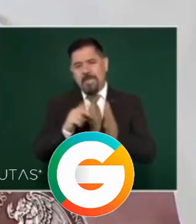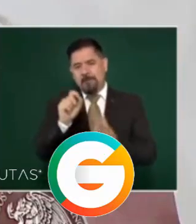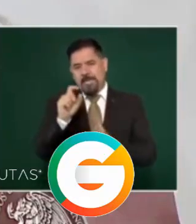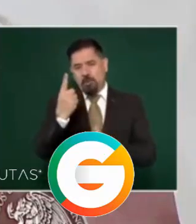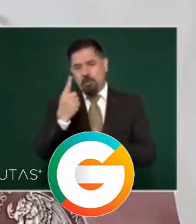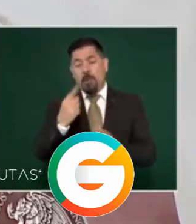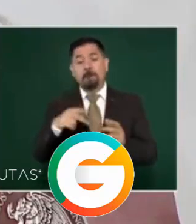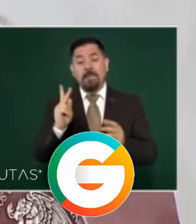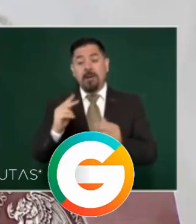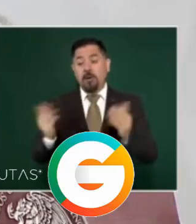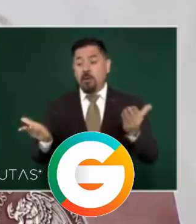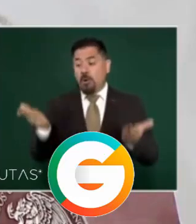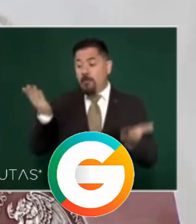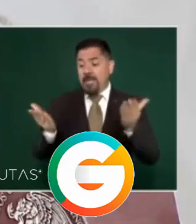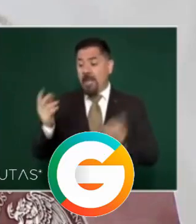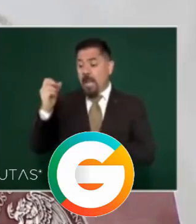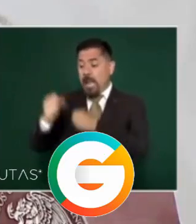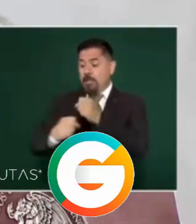el 2020 que fueron